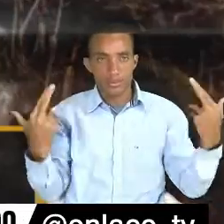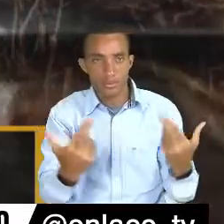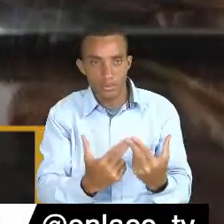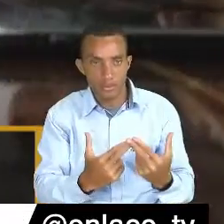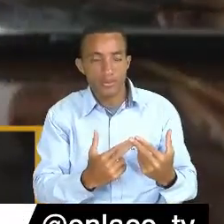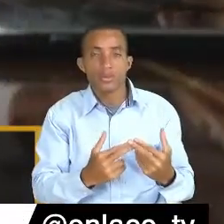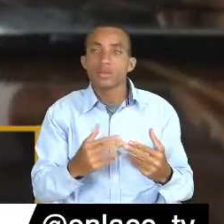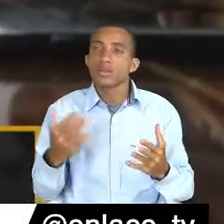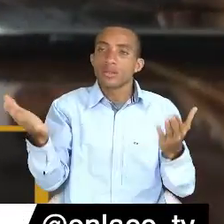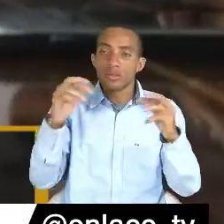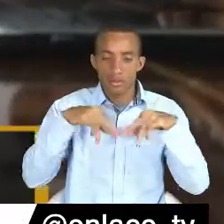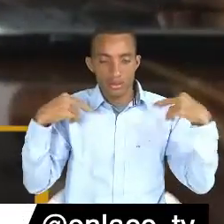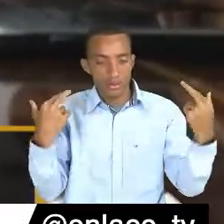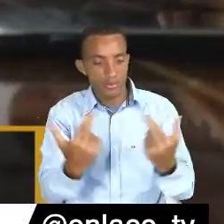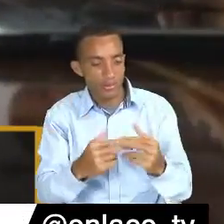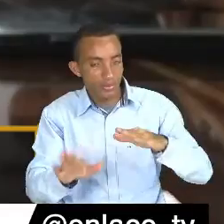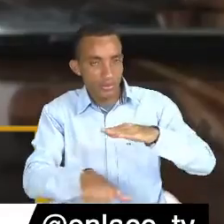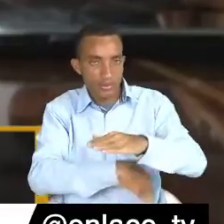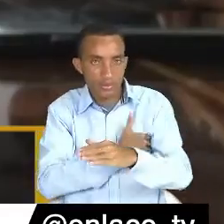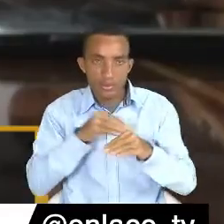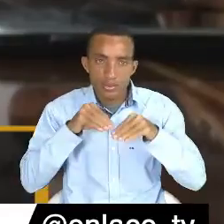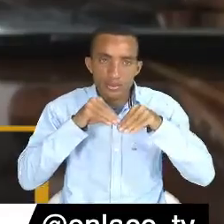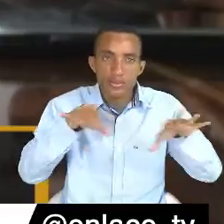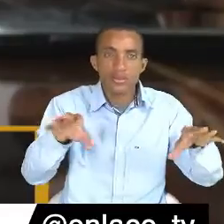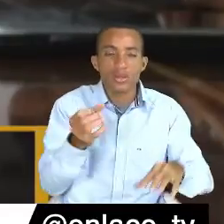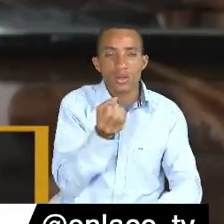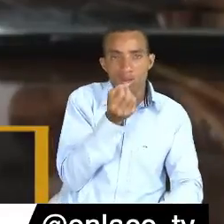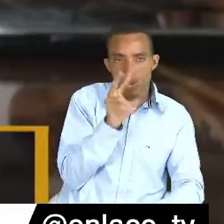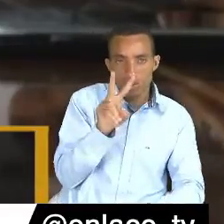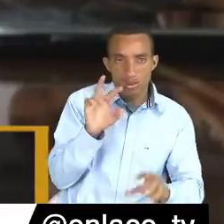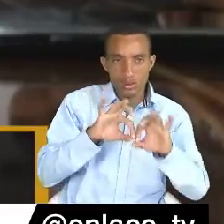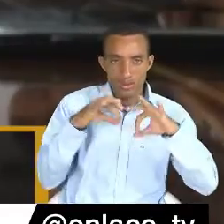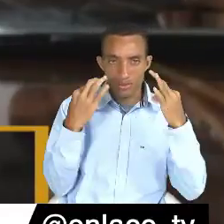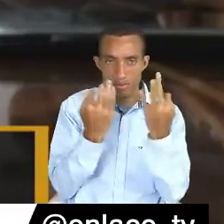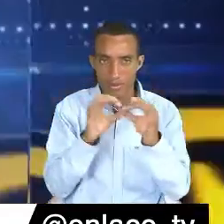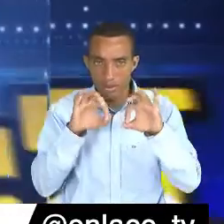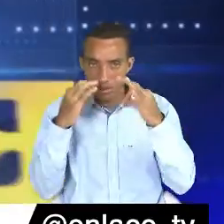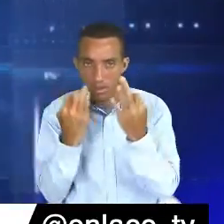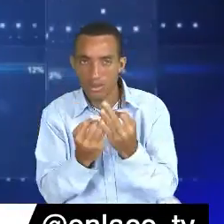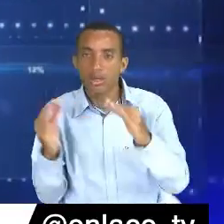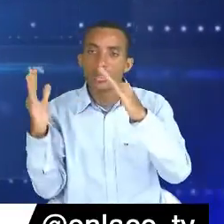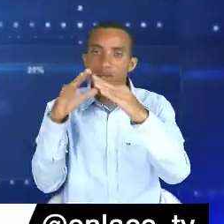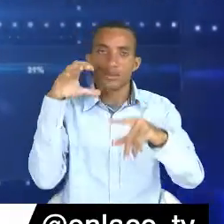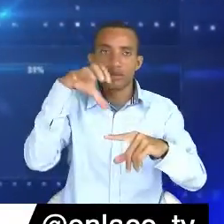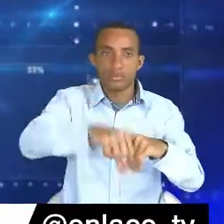Público buscaba definir que estas 12 familias pudieran aplicar a los proyectos de vivienda de interés social.